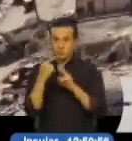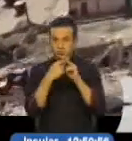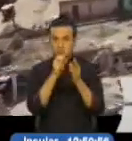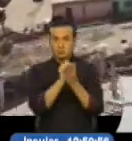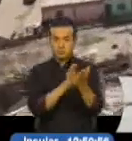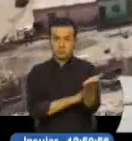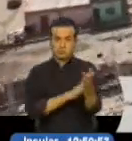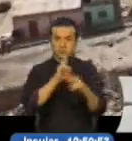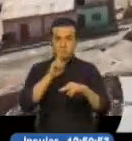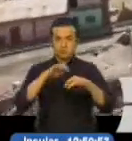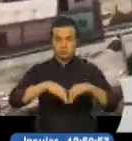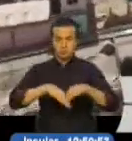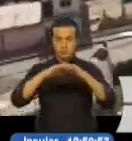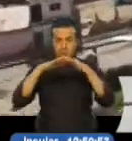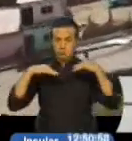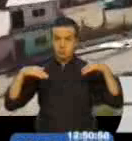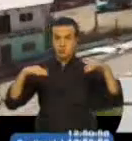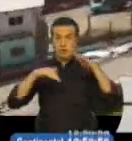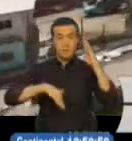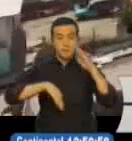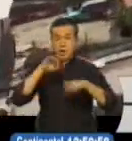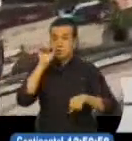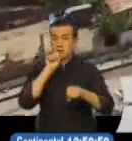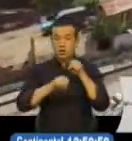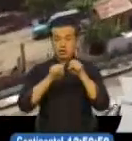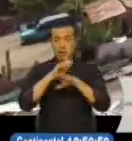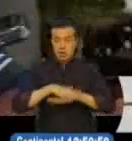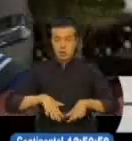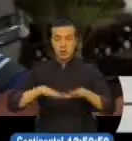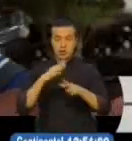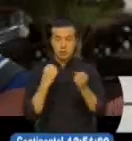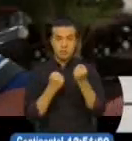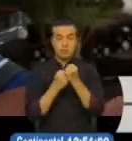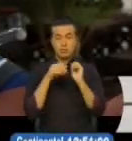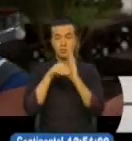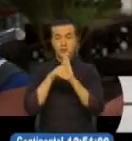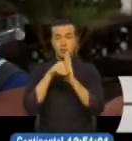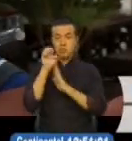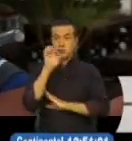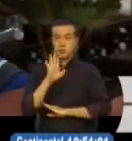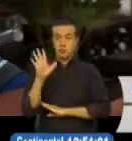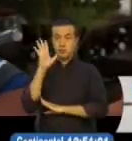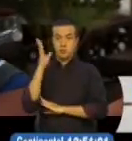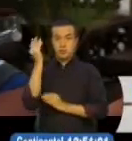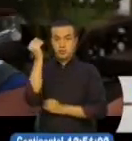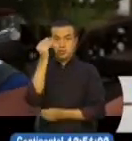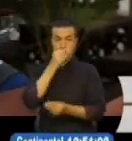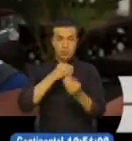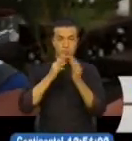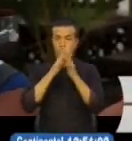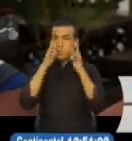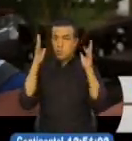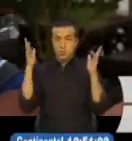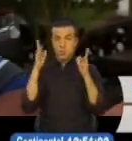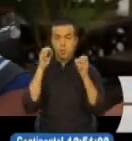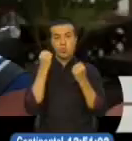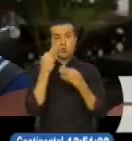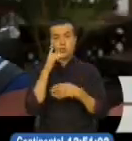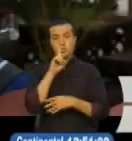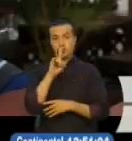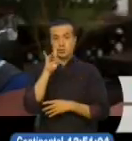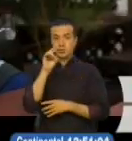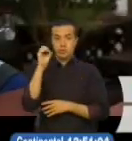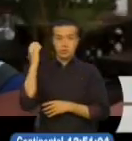proyectos de recuperación de las zonas que fueron más devastadas por el terremoto. Del Banco Europeo de Inversiones, que es muy grande, que se trata de